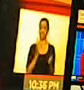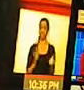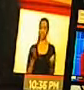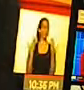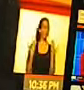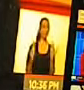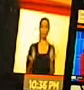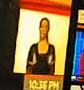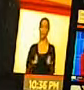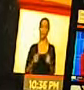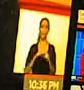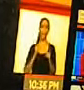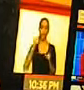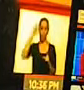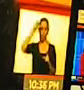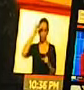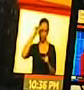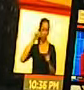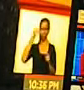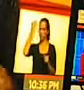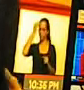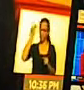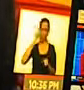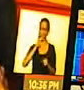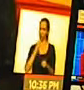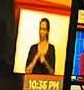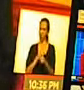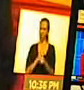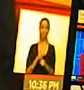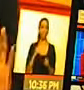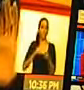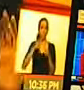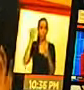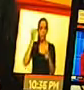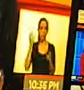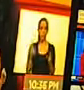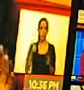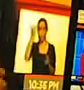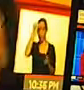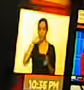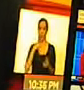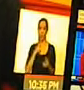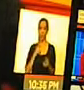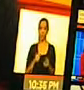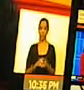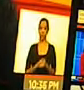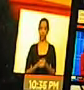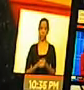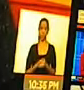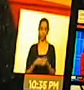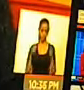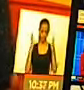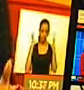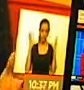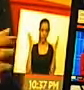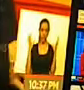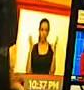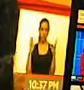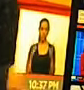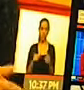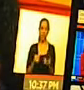pero no piensan, no actúan, no trabajan. Entonces imagínate, esto es una burrada política, o sea, una burrada de este tamaño. Que le ha